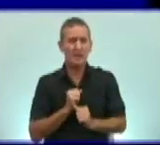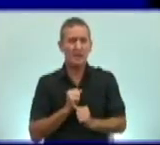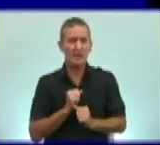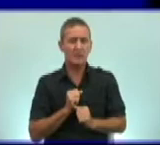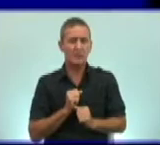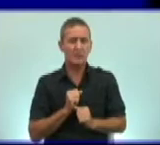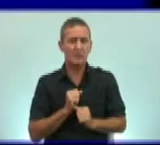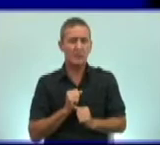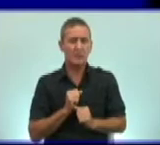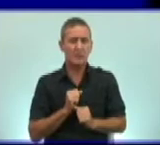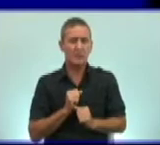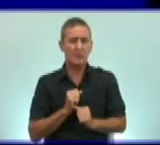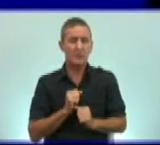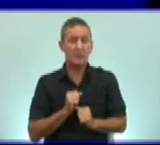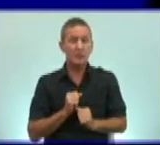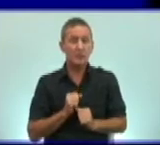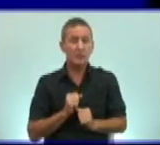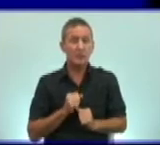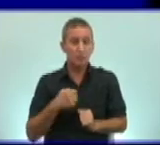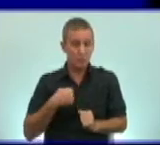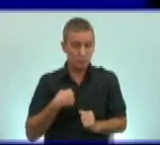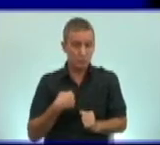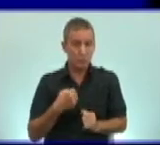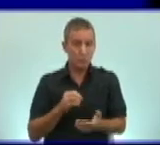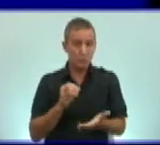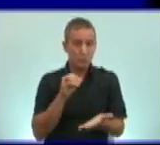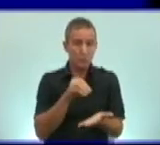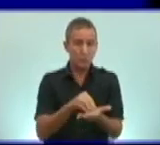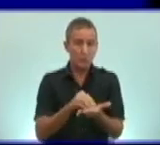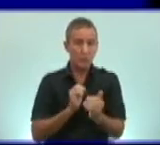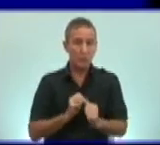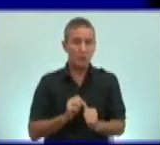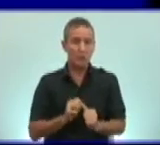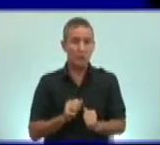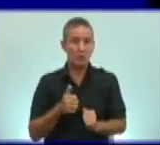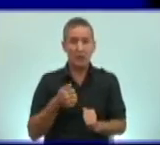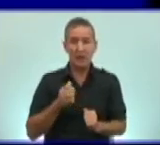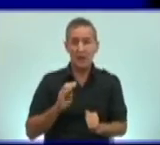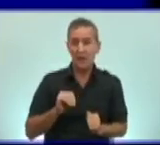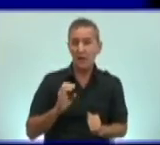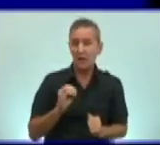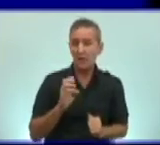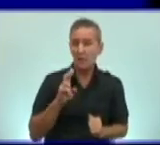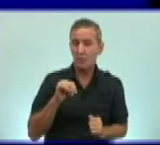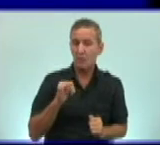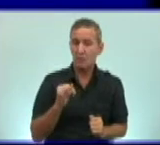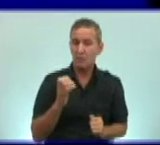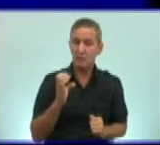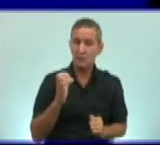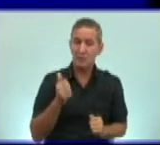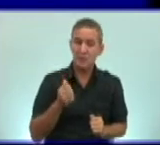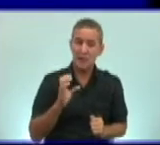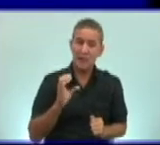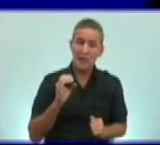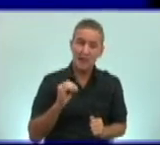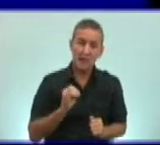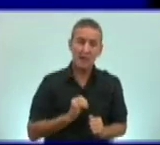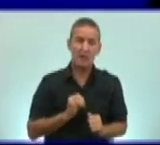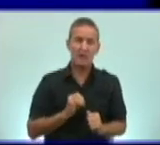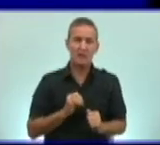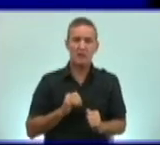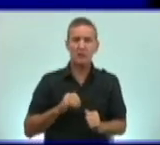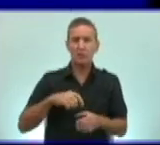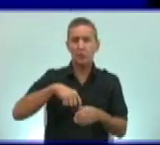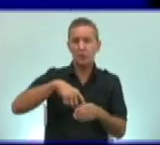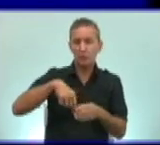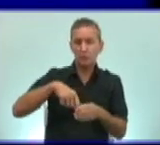iones que se han formado. Yo he puesto debajo aquí el amoníaco en disolución acuosa para que ustedes vean que lo